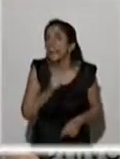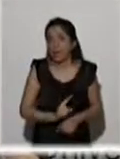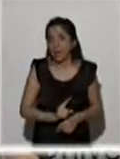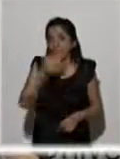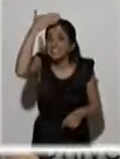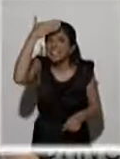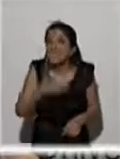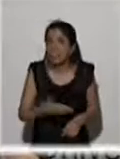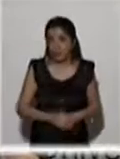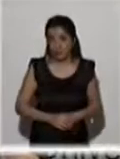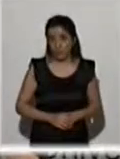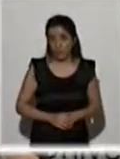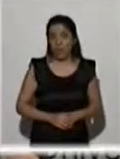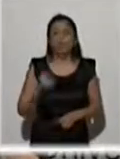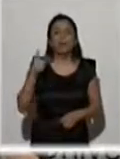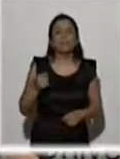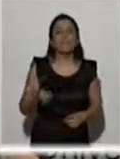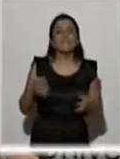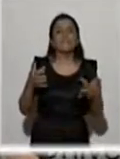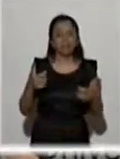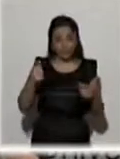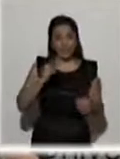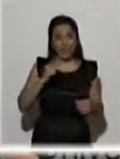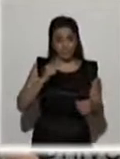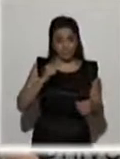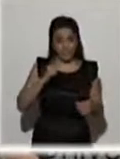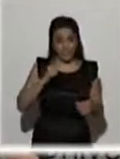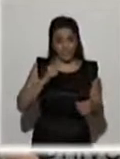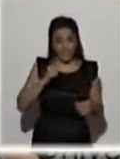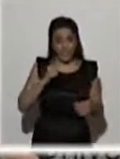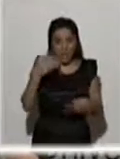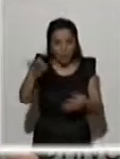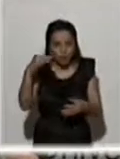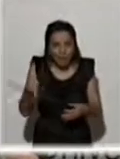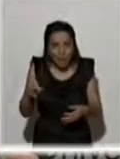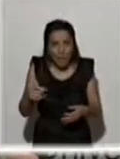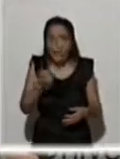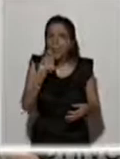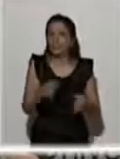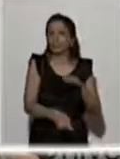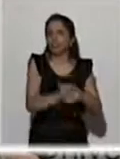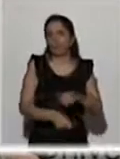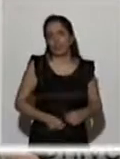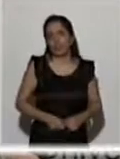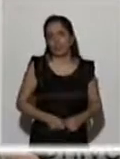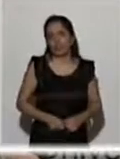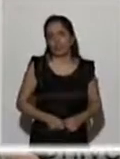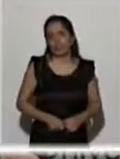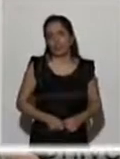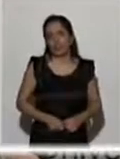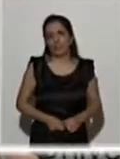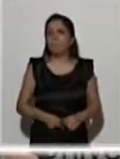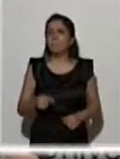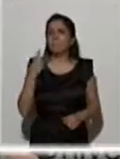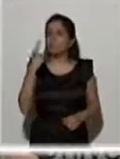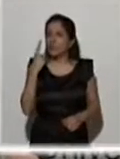fuerza especial contra el narcotráfico en el ámbito de la Policía Judicial dirigida por un fiscal general insospechable. Pero primero es